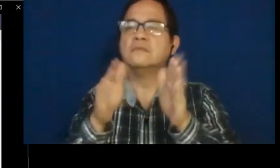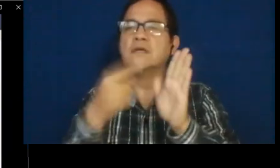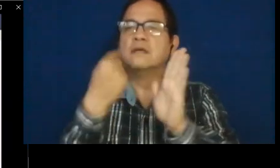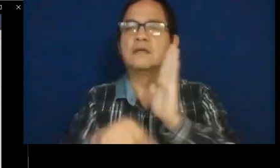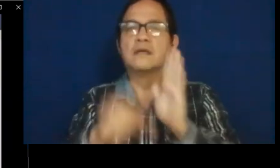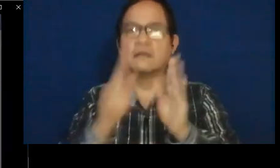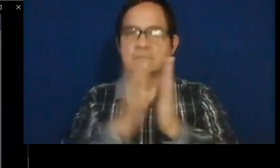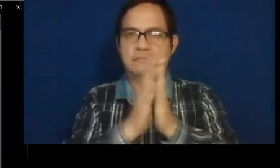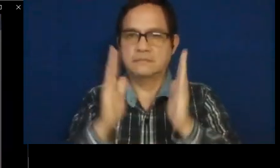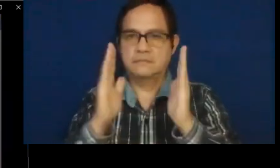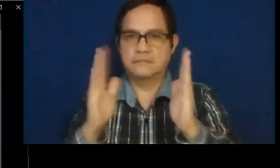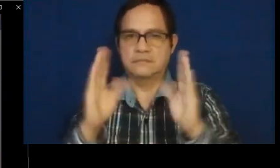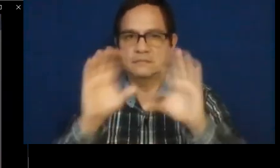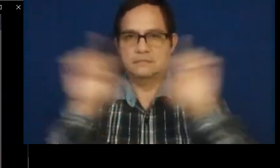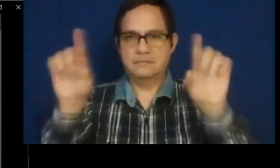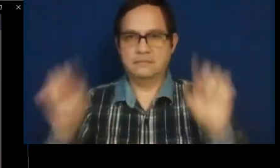una sección.